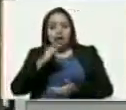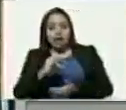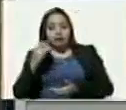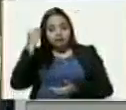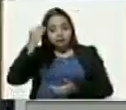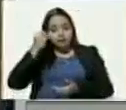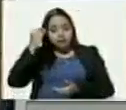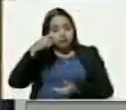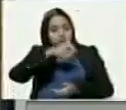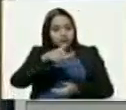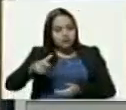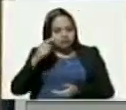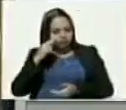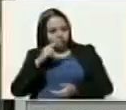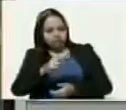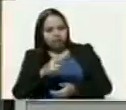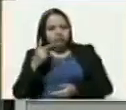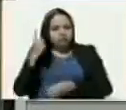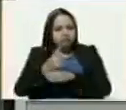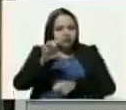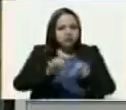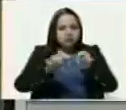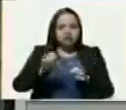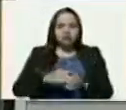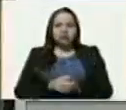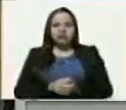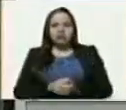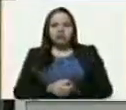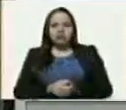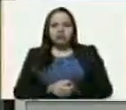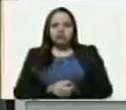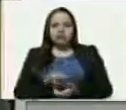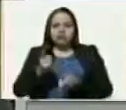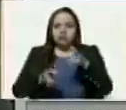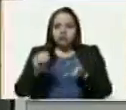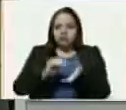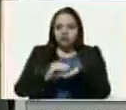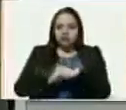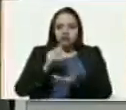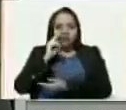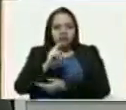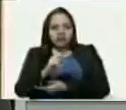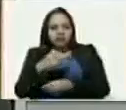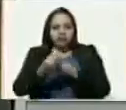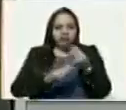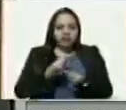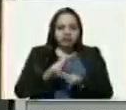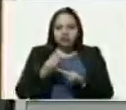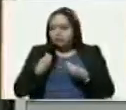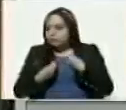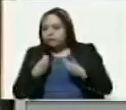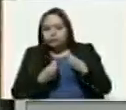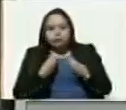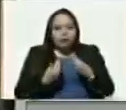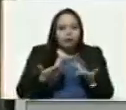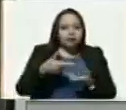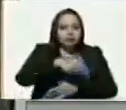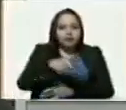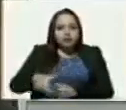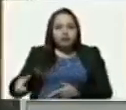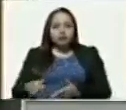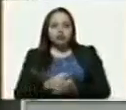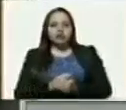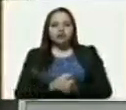pública que no tienen que ver. Claro. Muchas veces uno ve que lo que se busca es generar una situación de incertidumbre y de angustia.